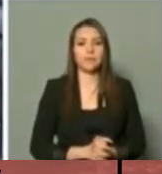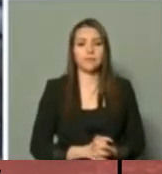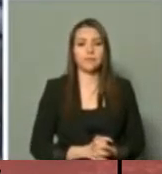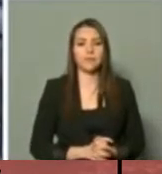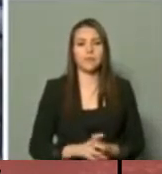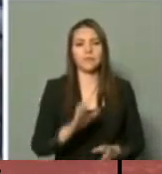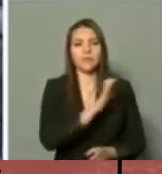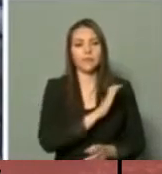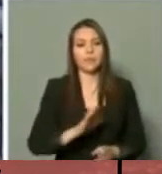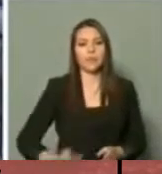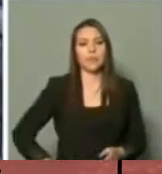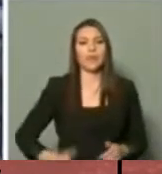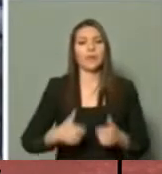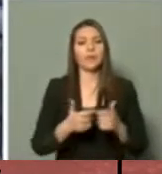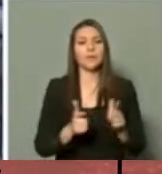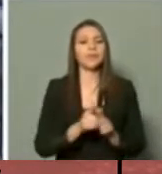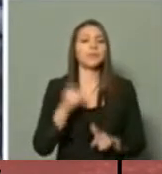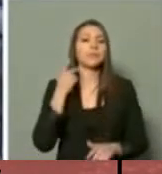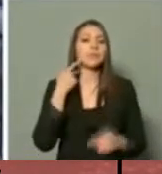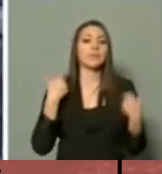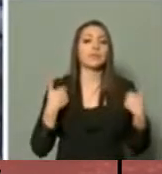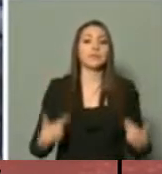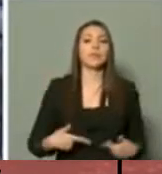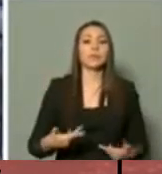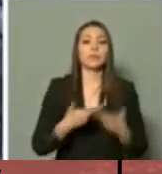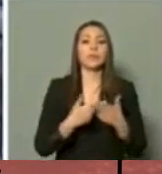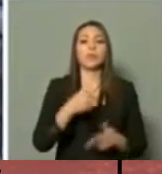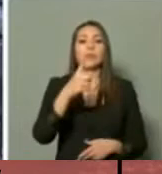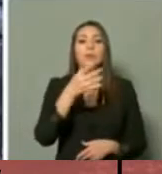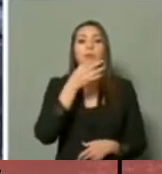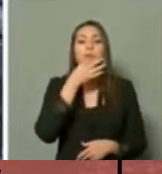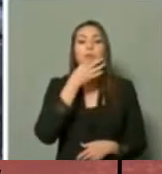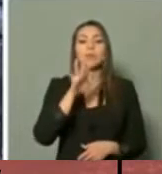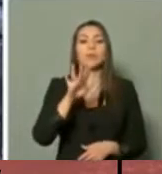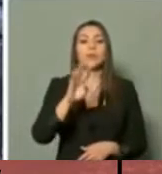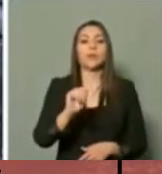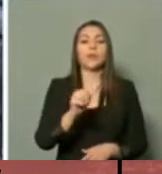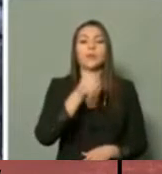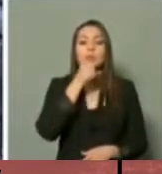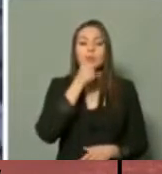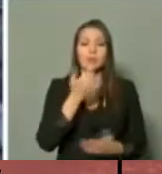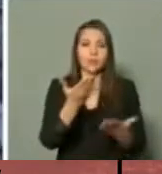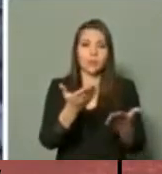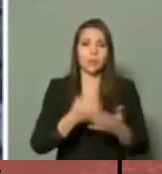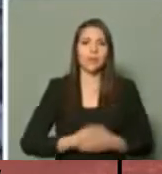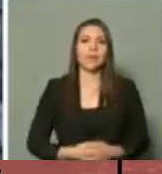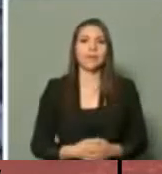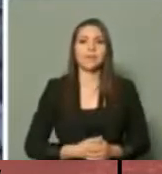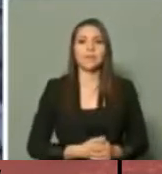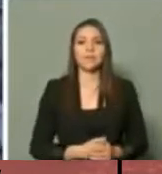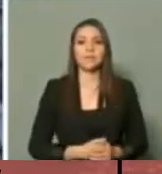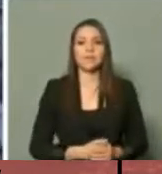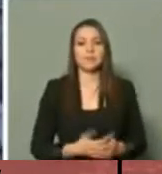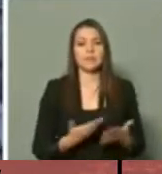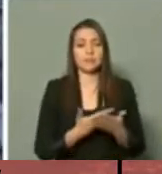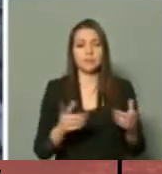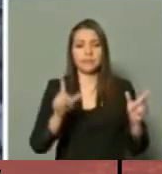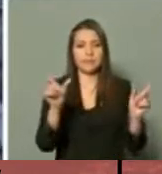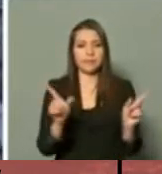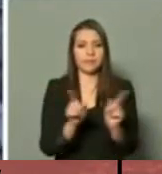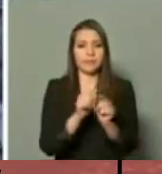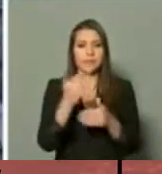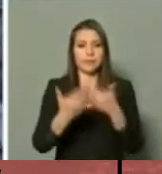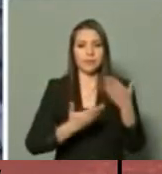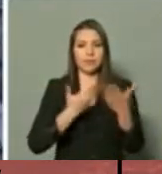La candidata del Partido Humanista, le recuerdo, tiene 1 minuto con 59 segundos. Adelante. Pues para concluir mis propuestas y dejarles